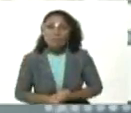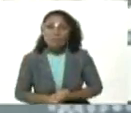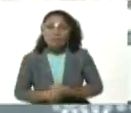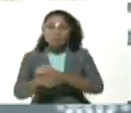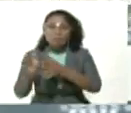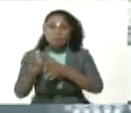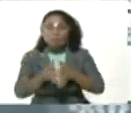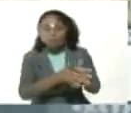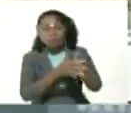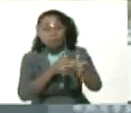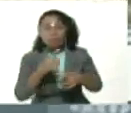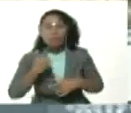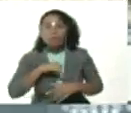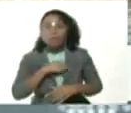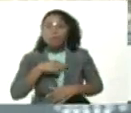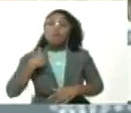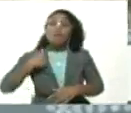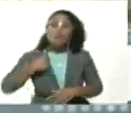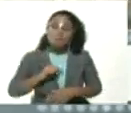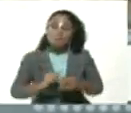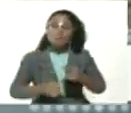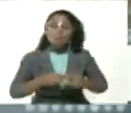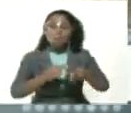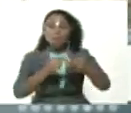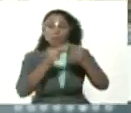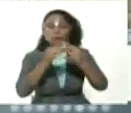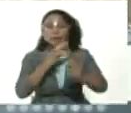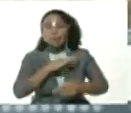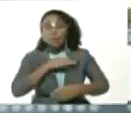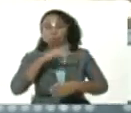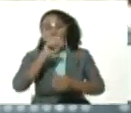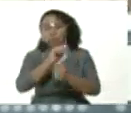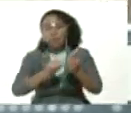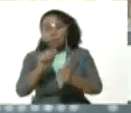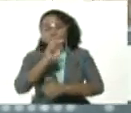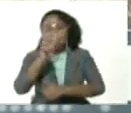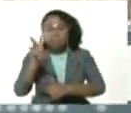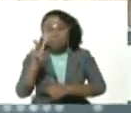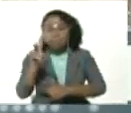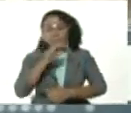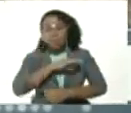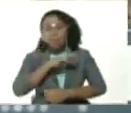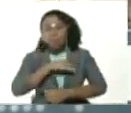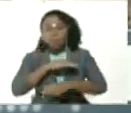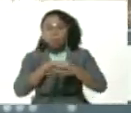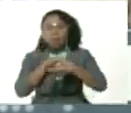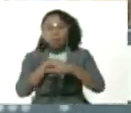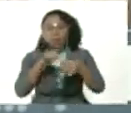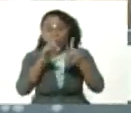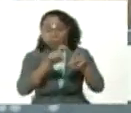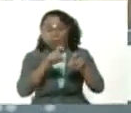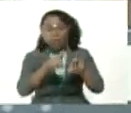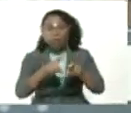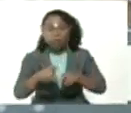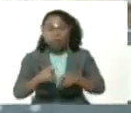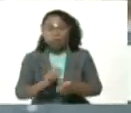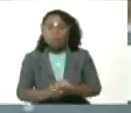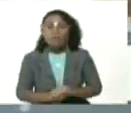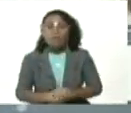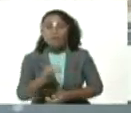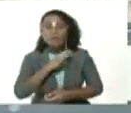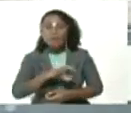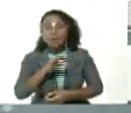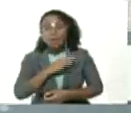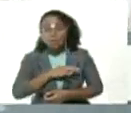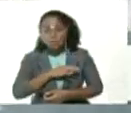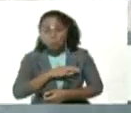Ganar, ganar. Así que nosotros tenemos que construir, señora vicepresidenta, señor ministro de Agricultura, señor